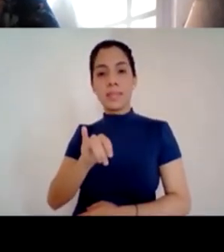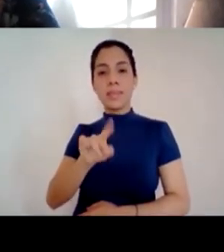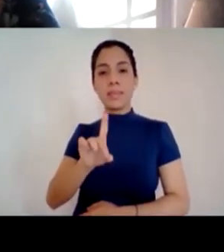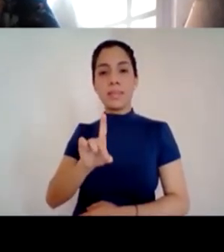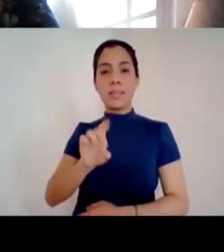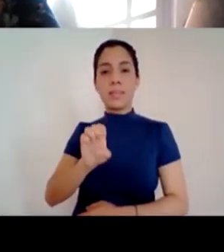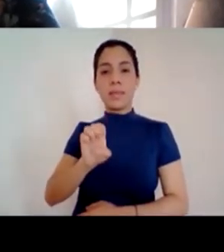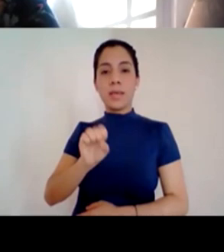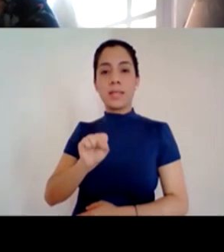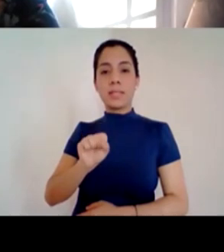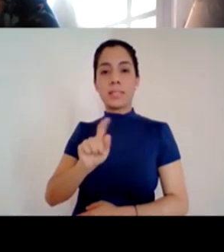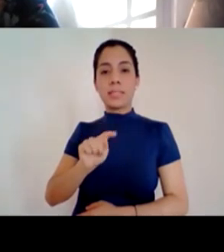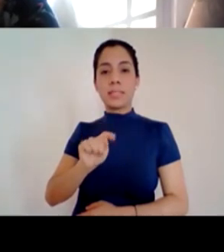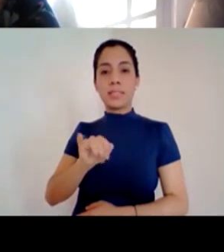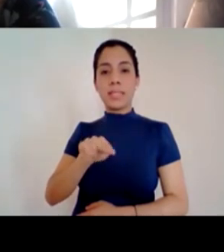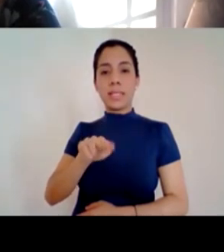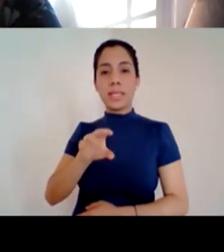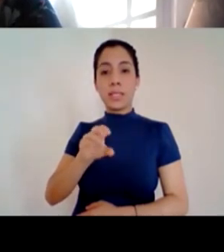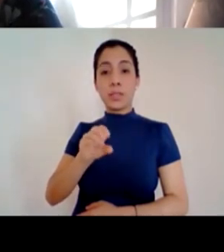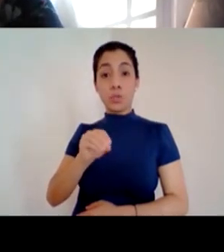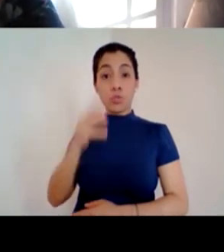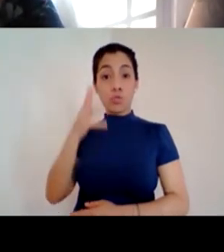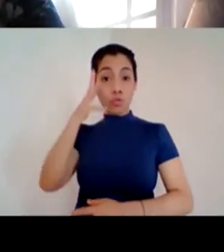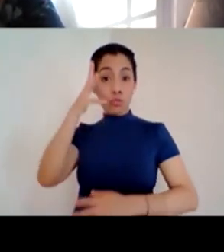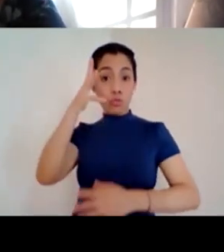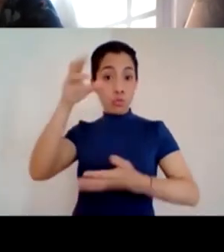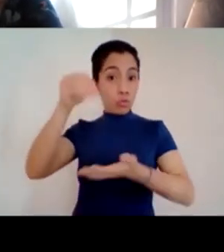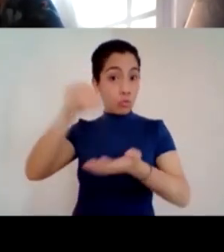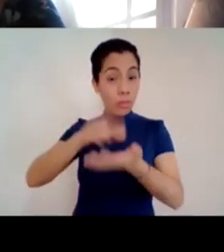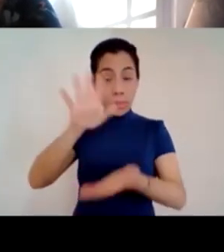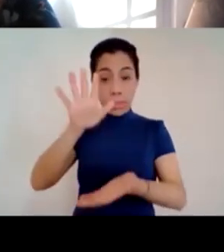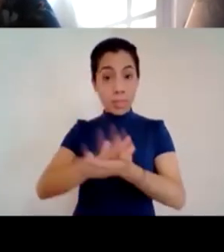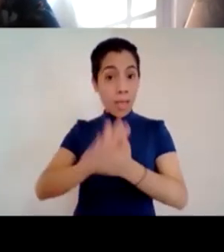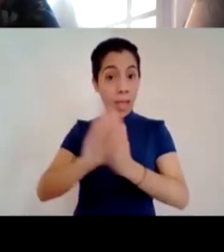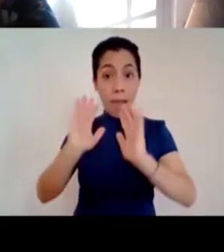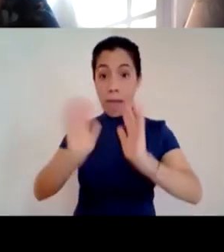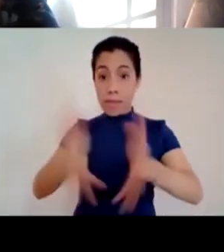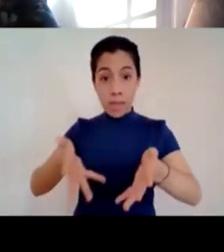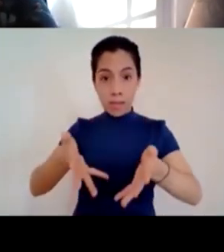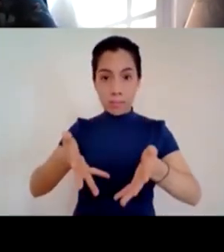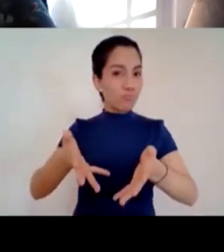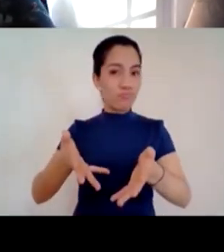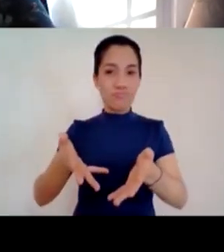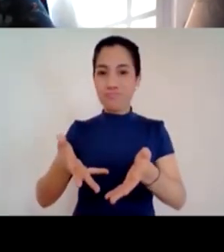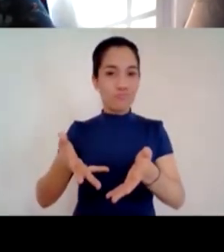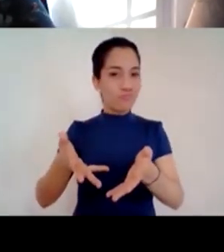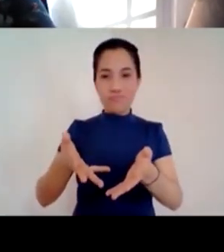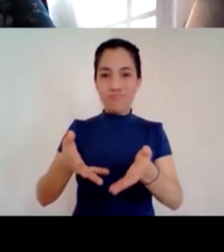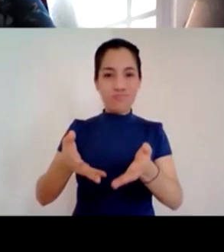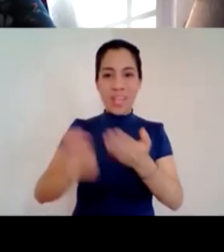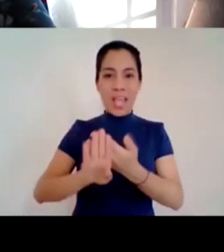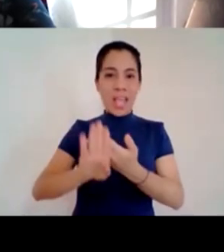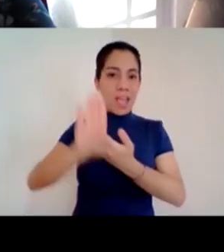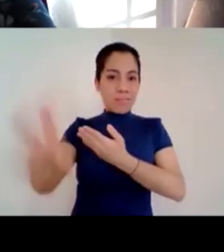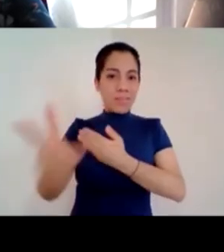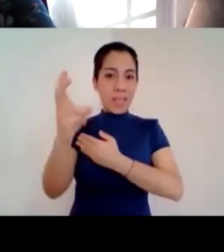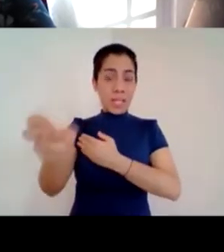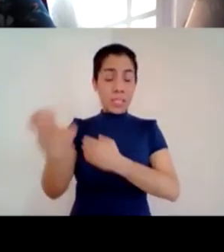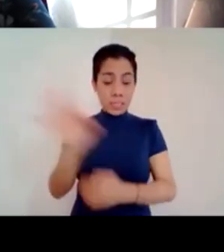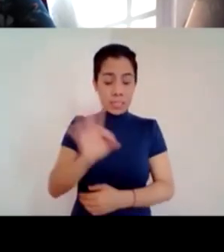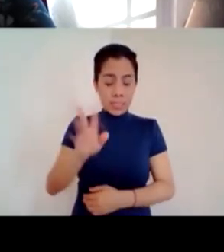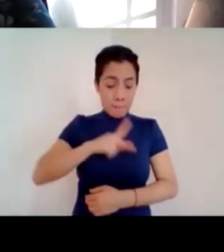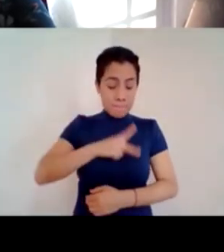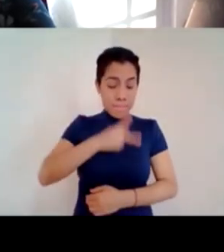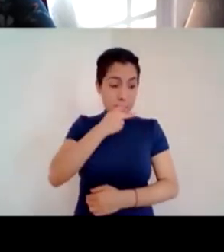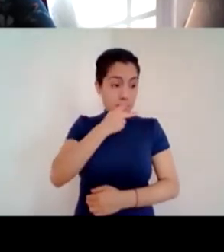que es que nuestras acciones nuestras palabras nuestra presencia puedan tener un